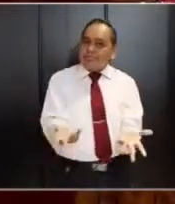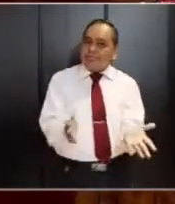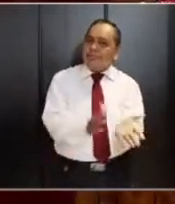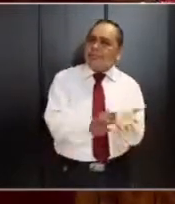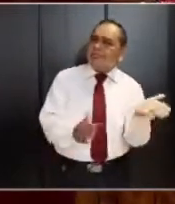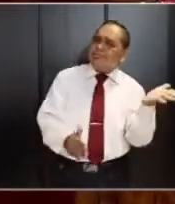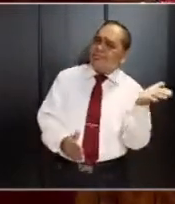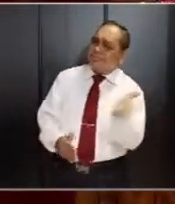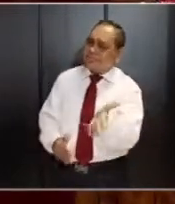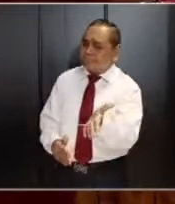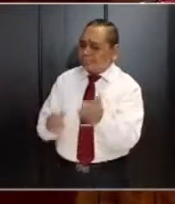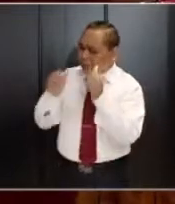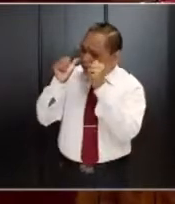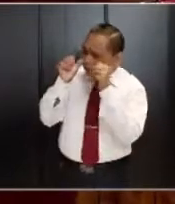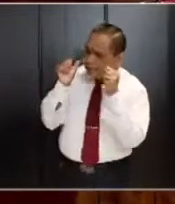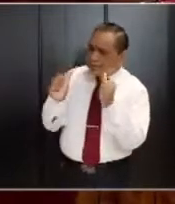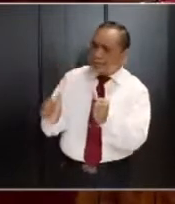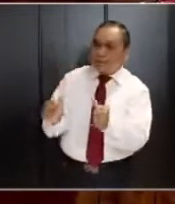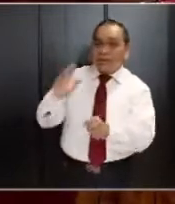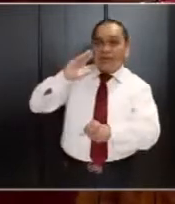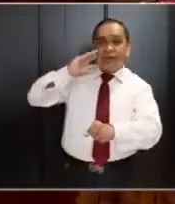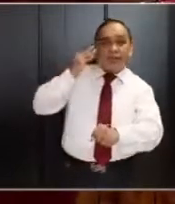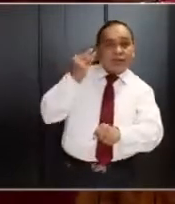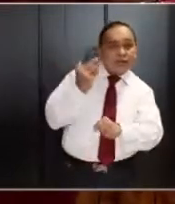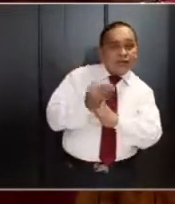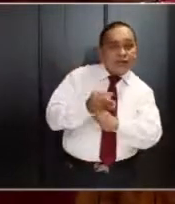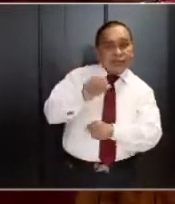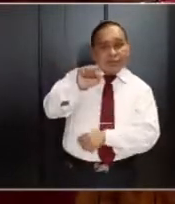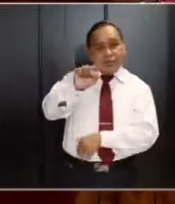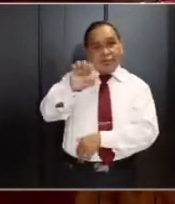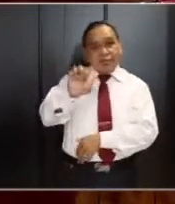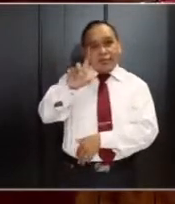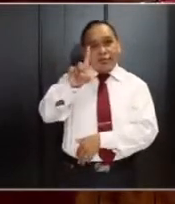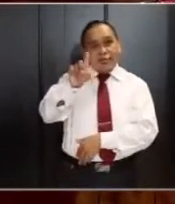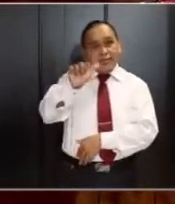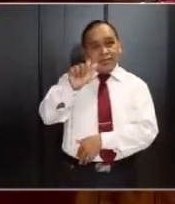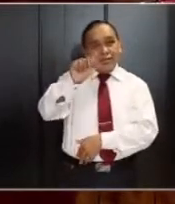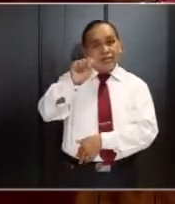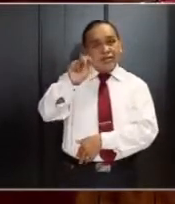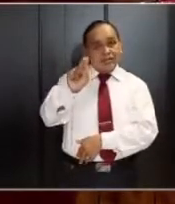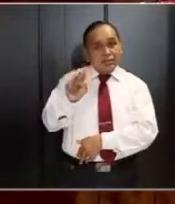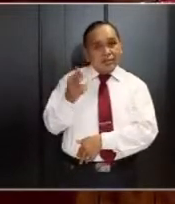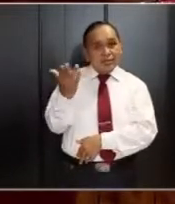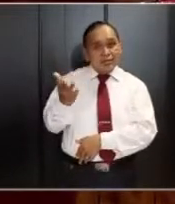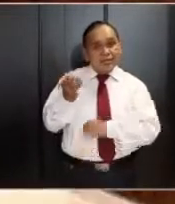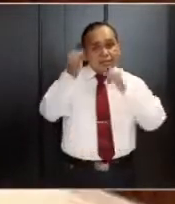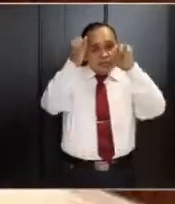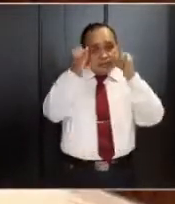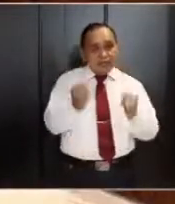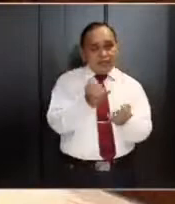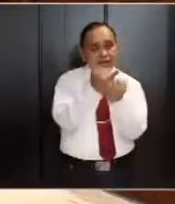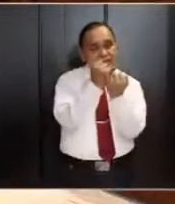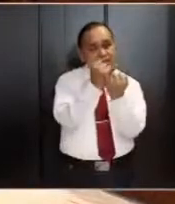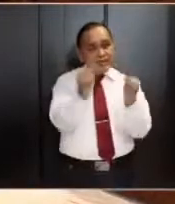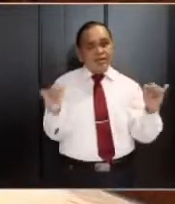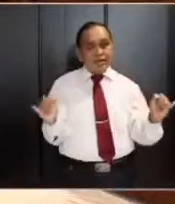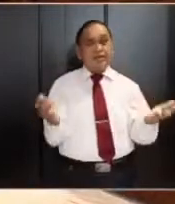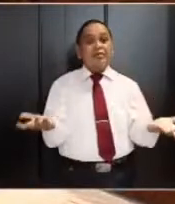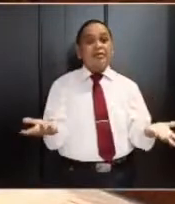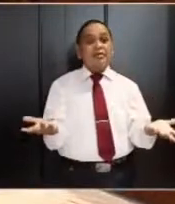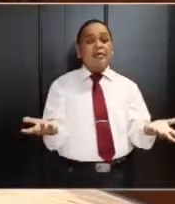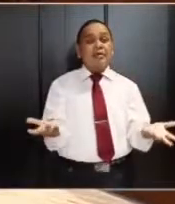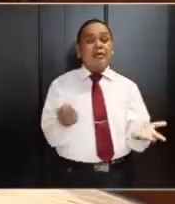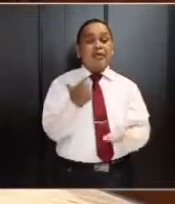gestionaron, haberle tomado la atención a un representante de Sedatu para que asistiera siquiera a la entrega. Así es, porque además es una inversión de